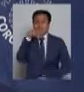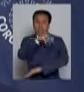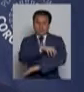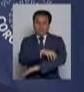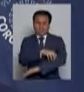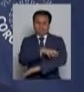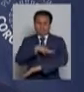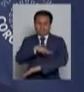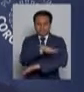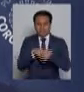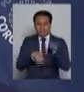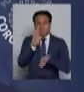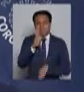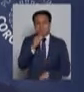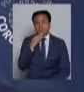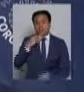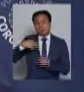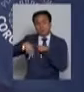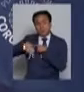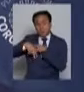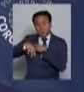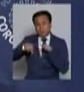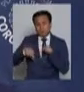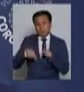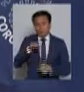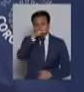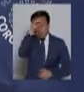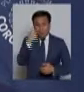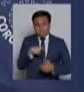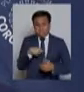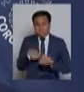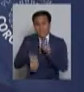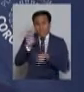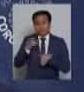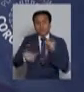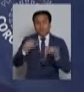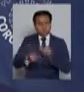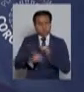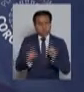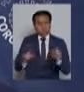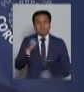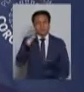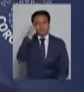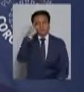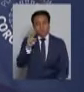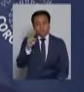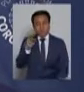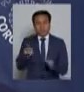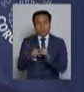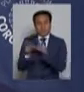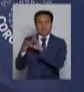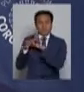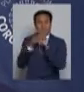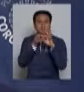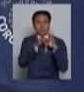metropolitana o en la región de Ñuble. No es la región que tiene más contagios. Sin embargo, por razones